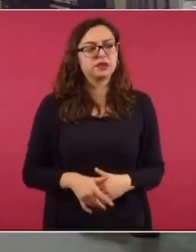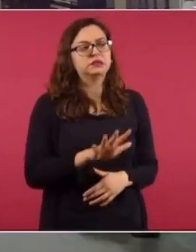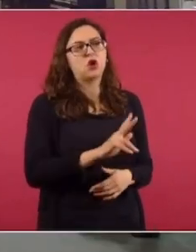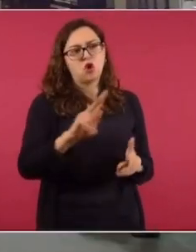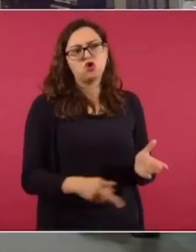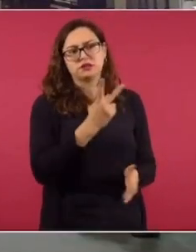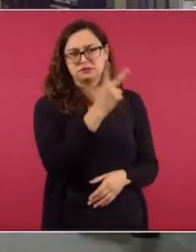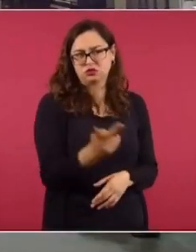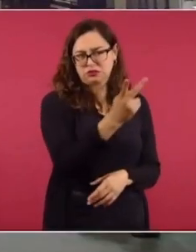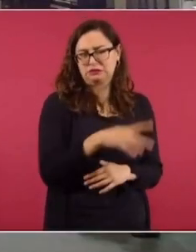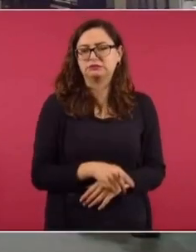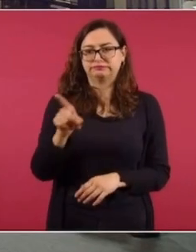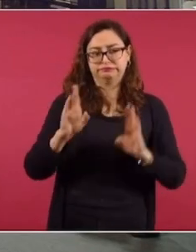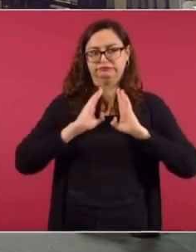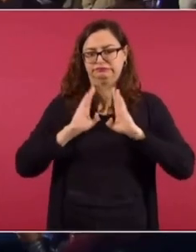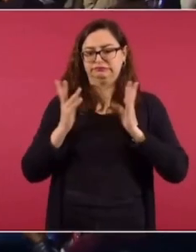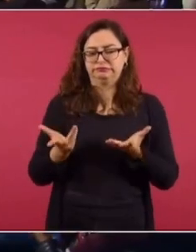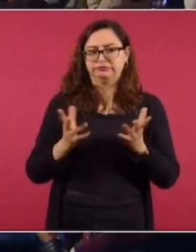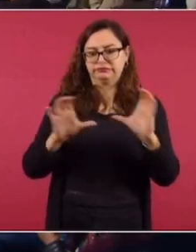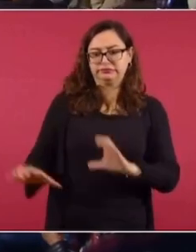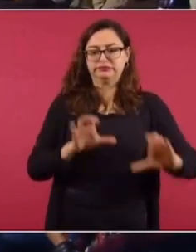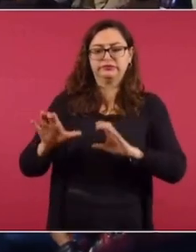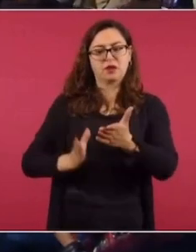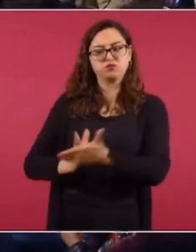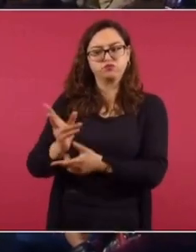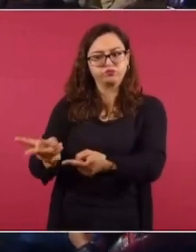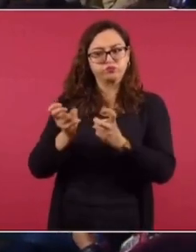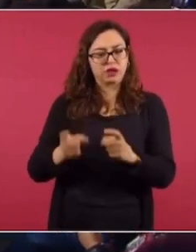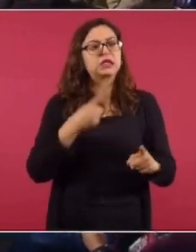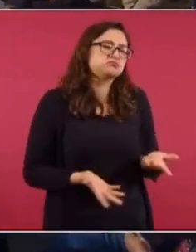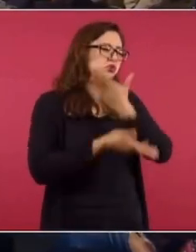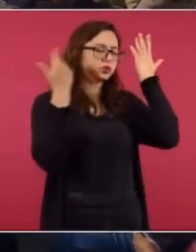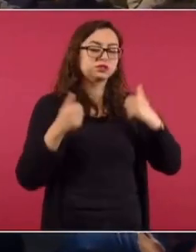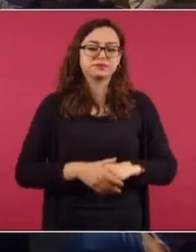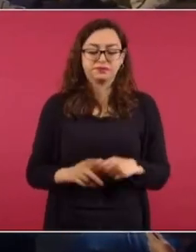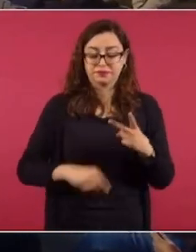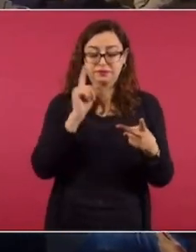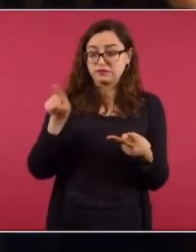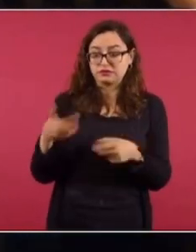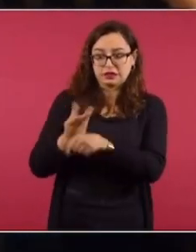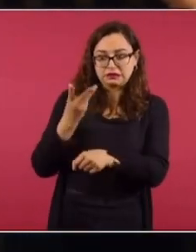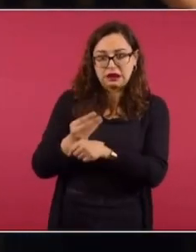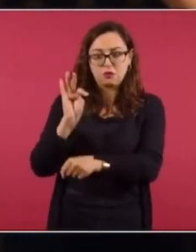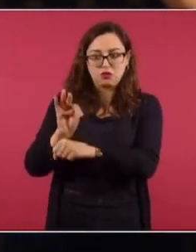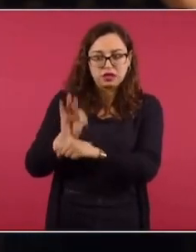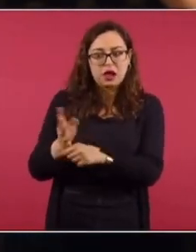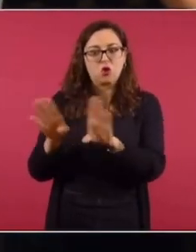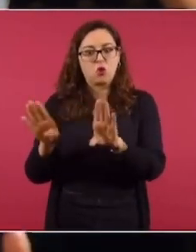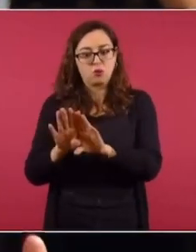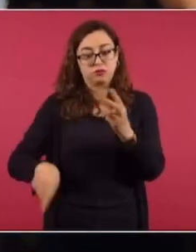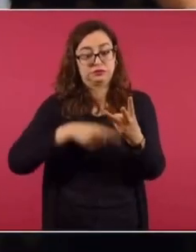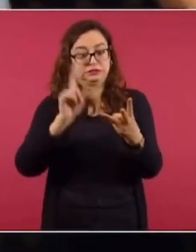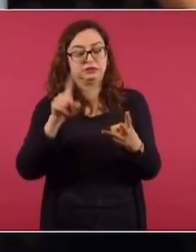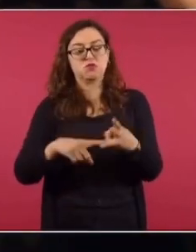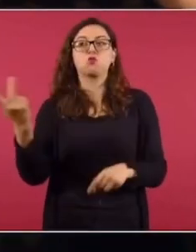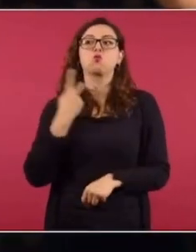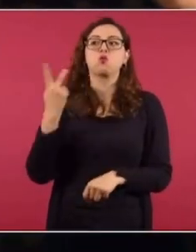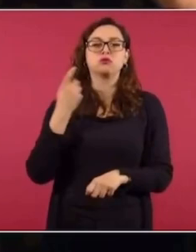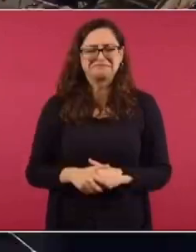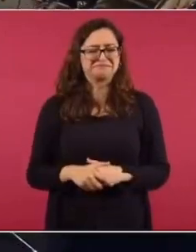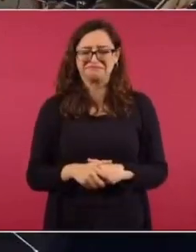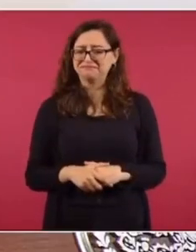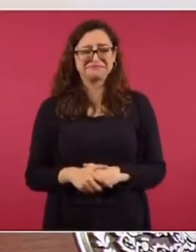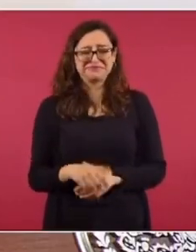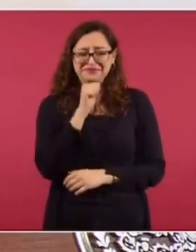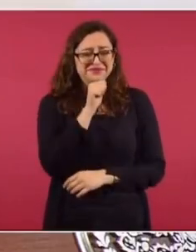hackeo al ejército, ¿ya saben de dónde pudiera venir este ataque con la causa? No. ¿Qué medidas van a tomar, el impacto político que va a tener esto? Porque bueno, sacude a lo nada, público. Nada,